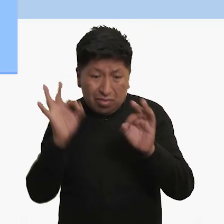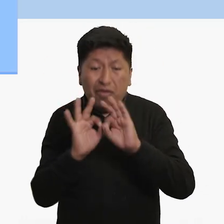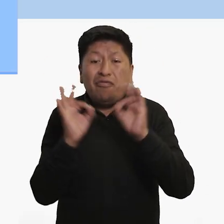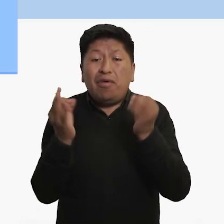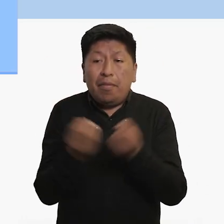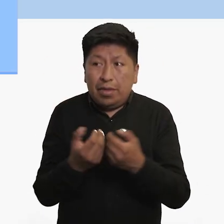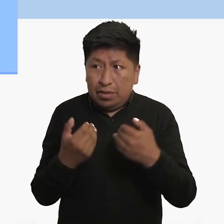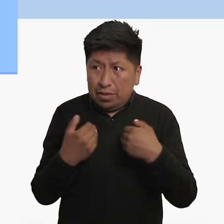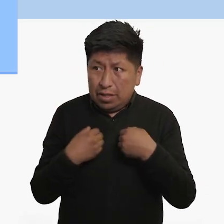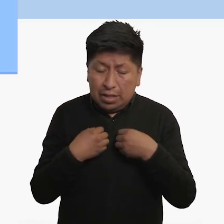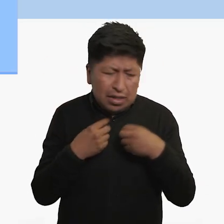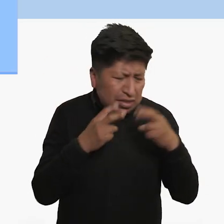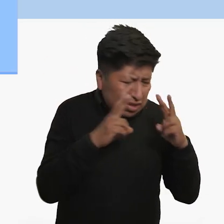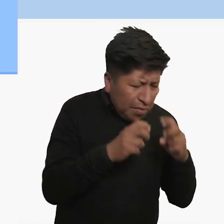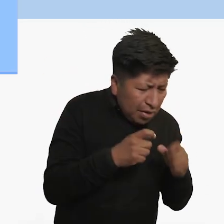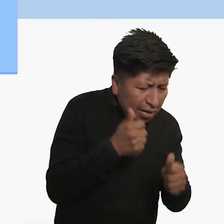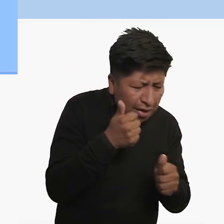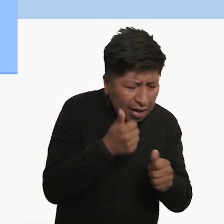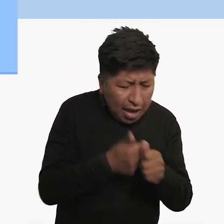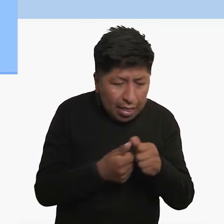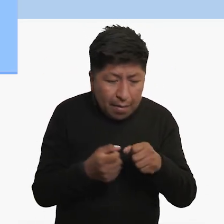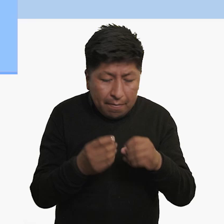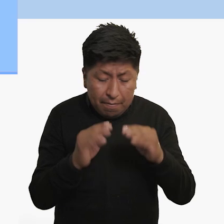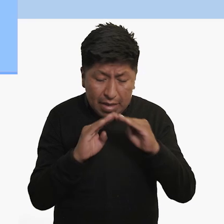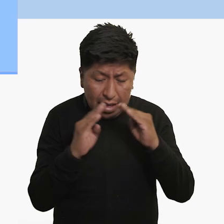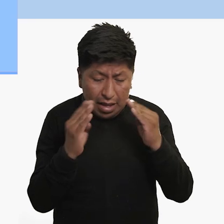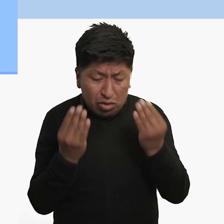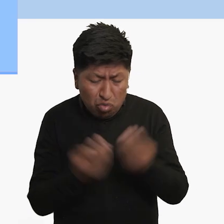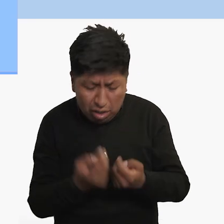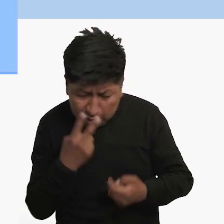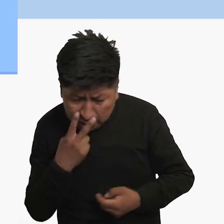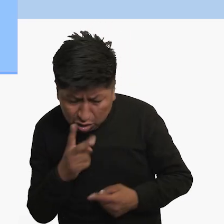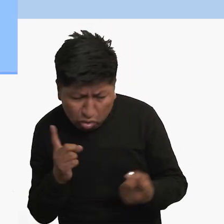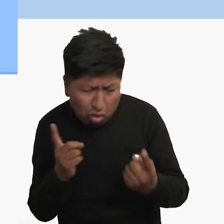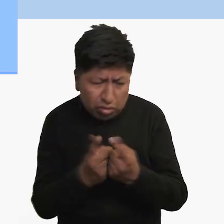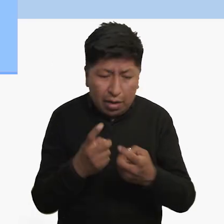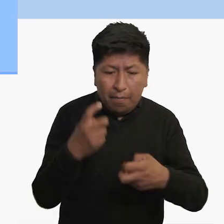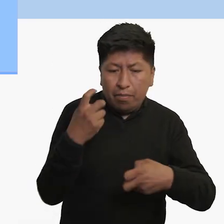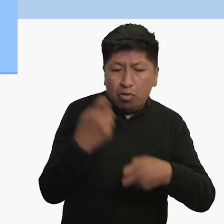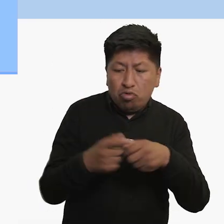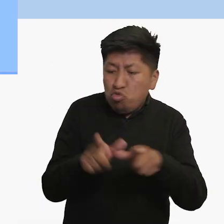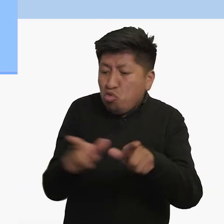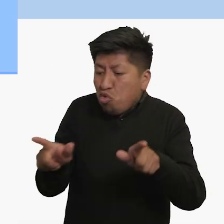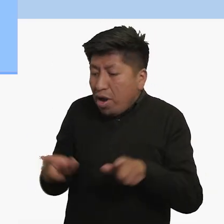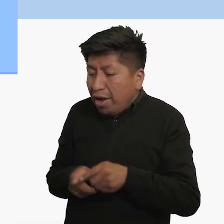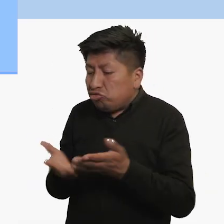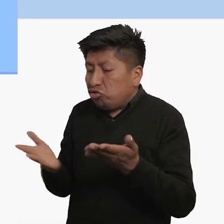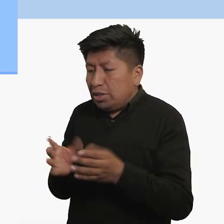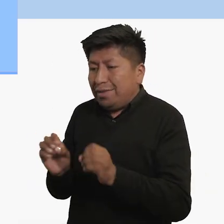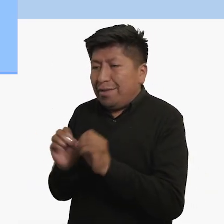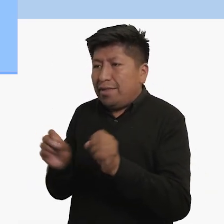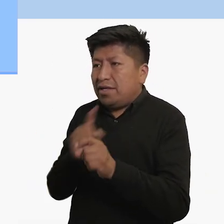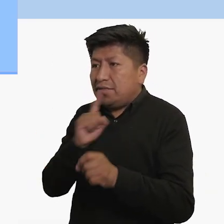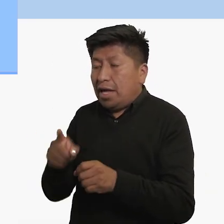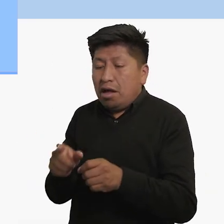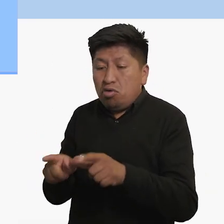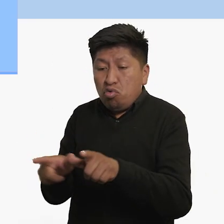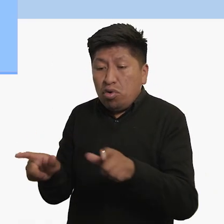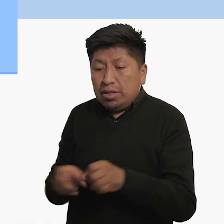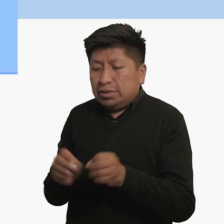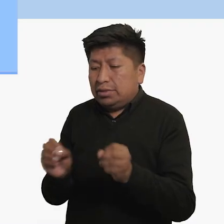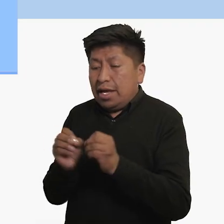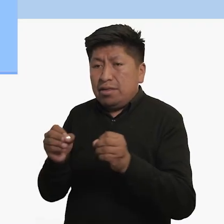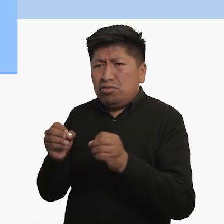deben revisar periódicamente la unidad educativa para identificar espacios baldíos, en desuso, depósitos o lugares